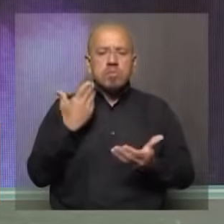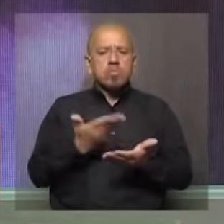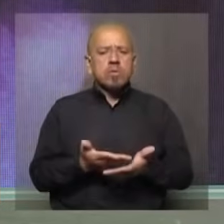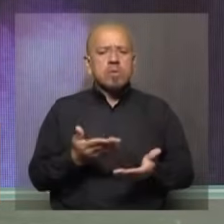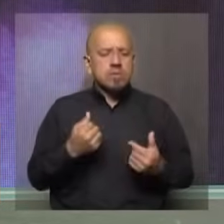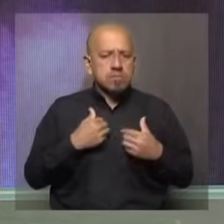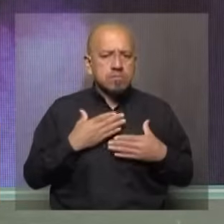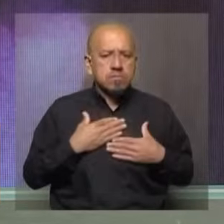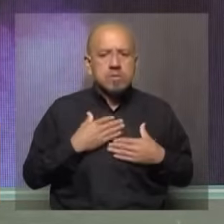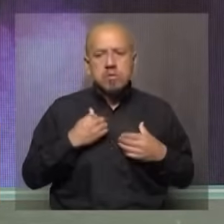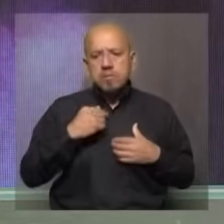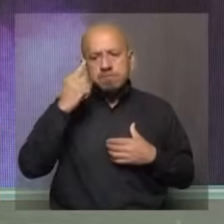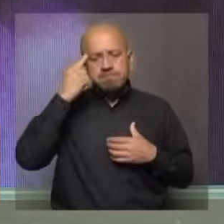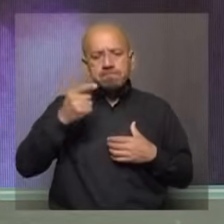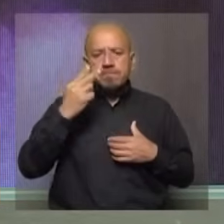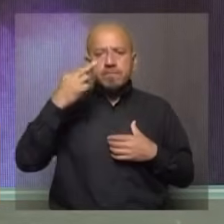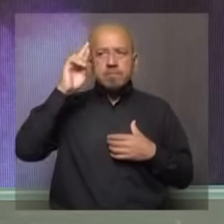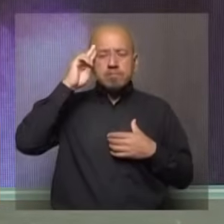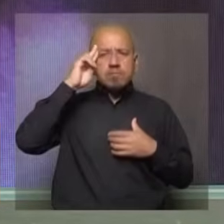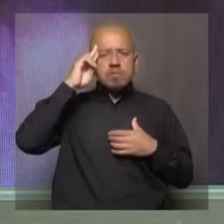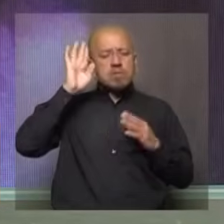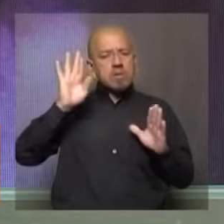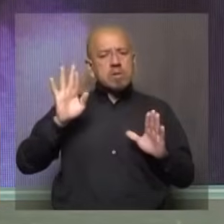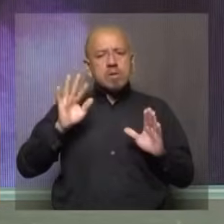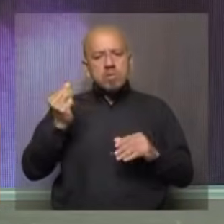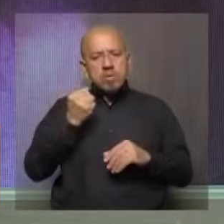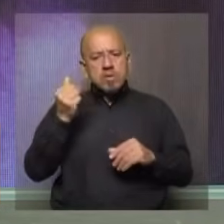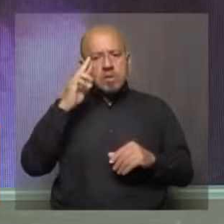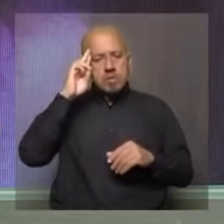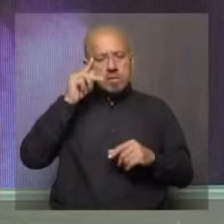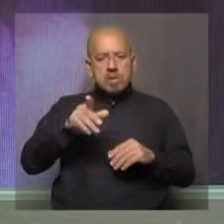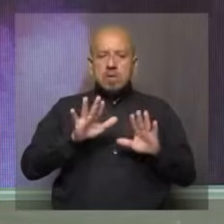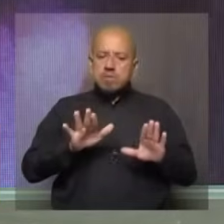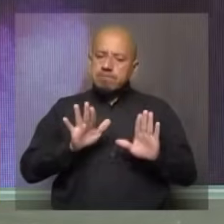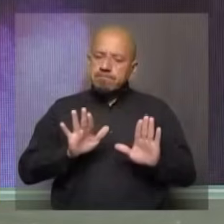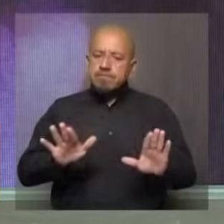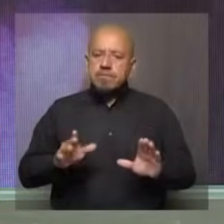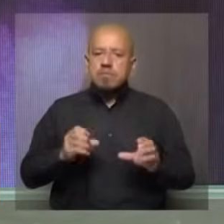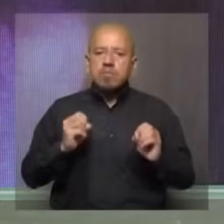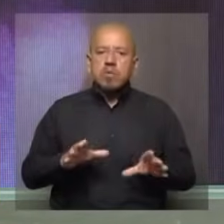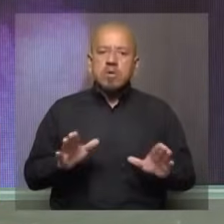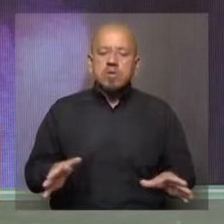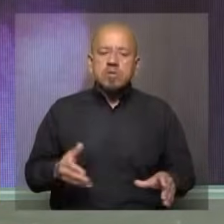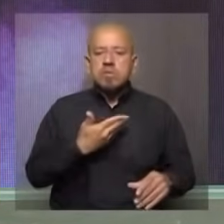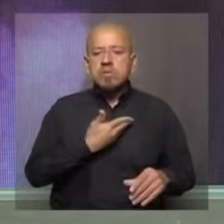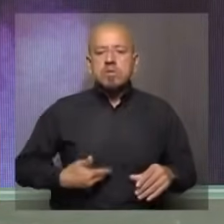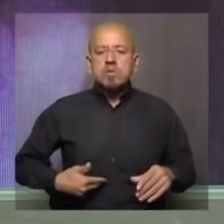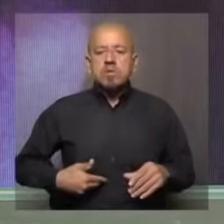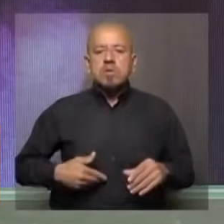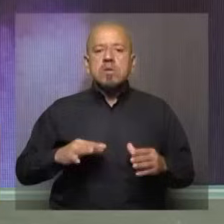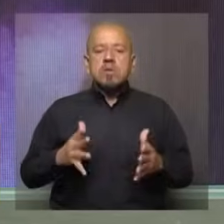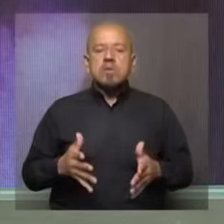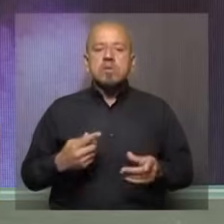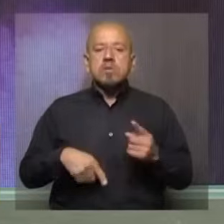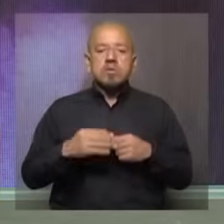importante respetar los tiempos del Frente Amplio y que se avanzara en el programa, porque la presidencia no es un fin en sí mismo, es un medio.